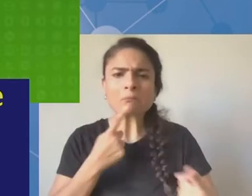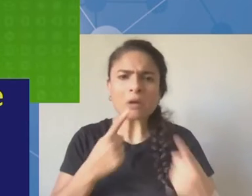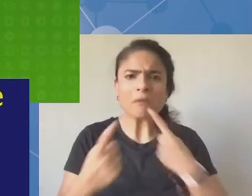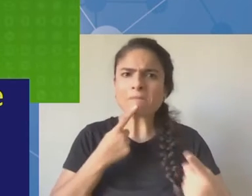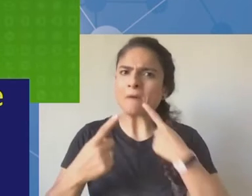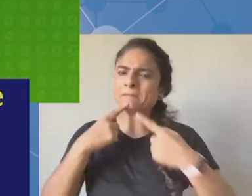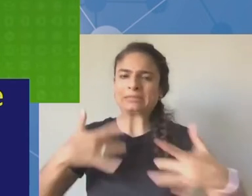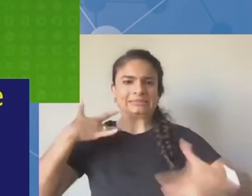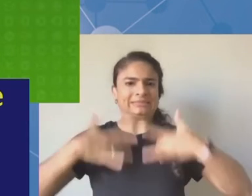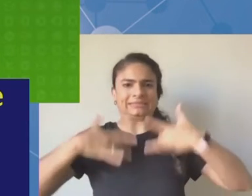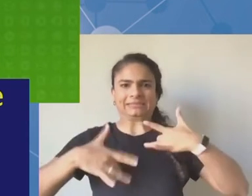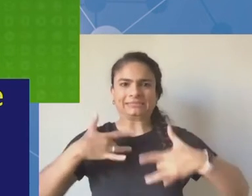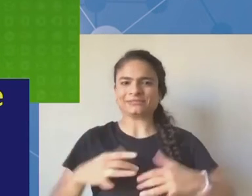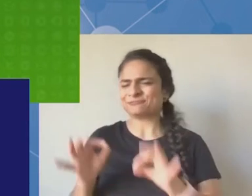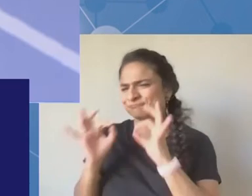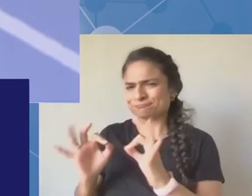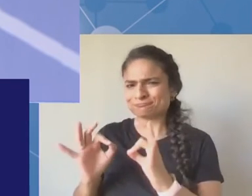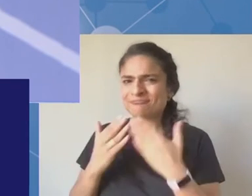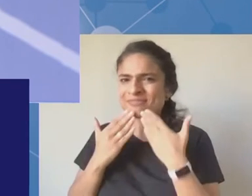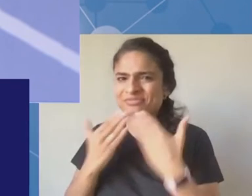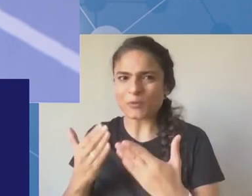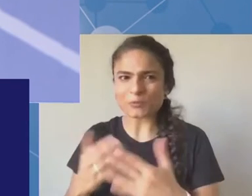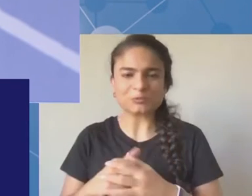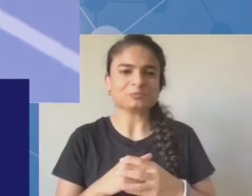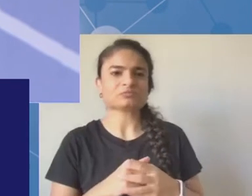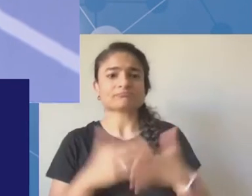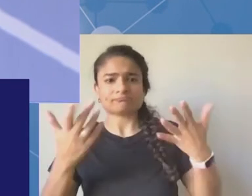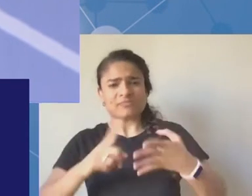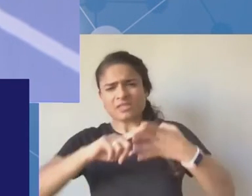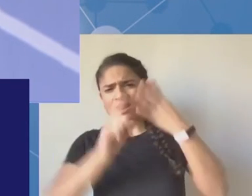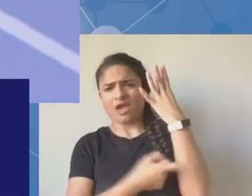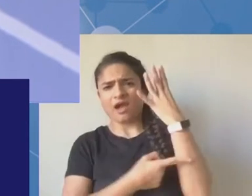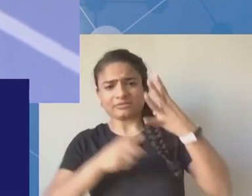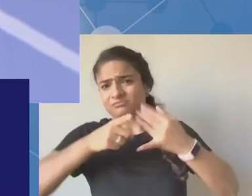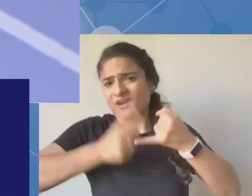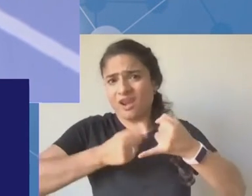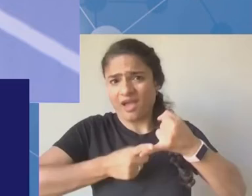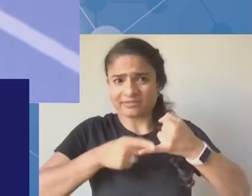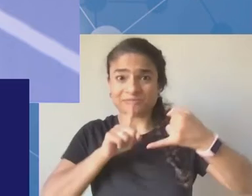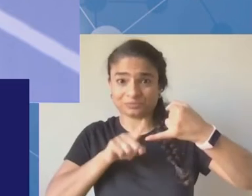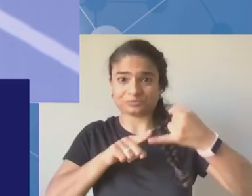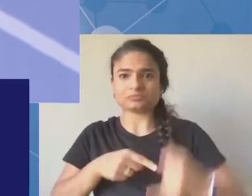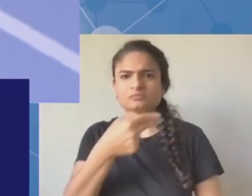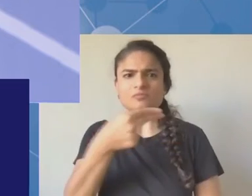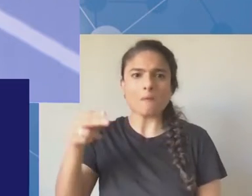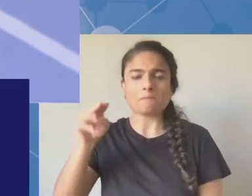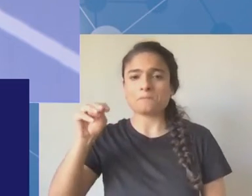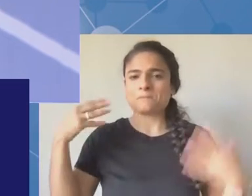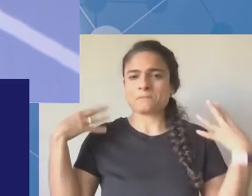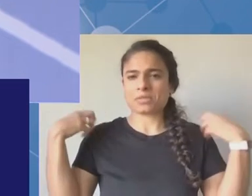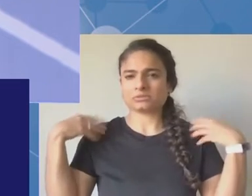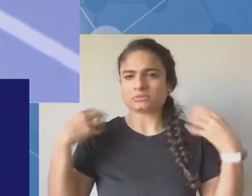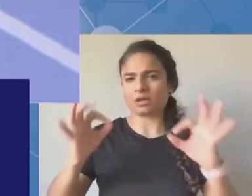la organización de este gran evento, el señor ministro Krzysztof Schubert. Muchas gracias, sean